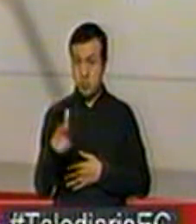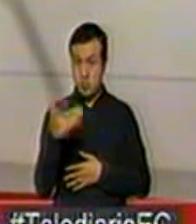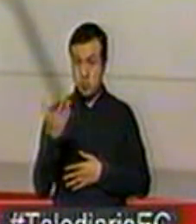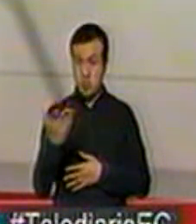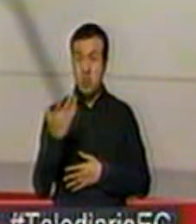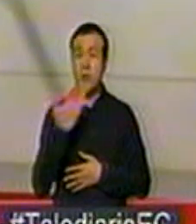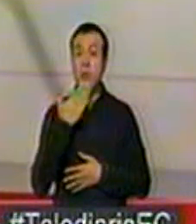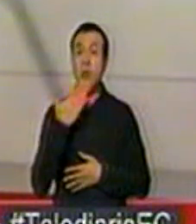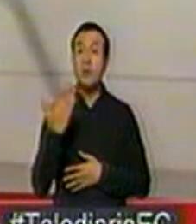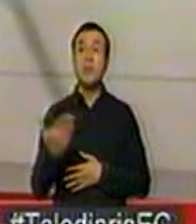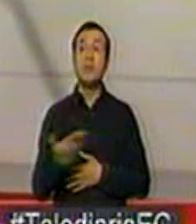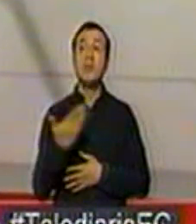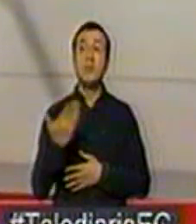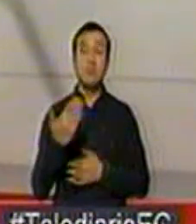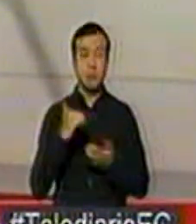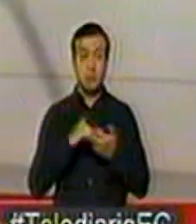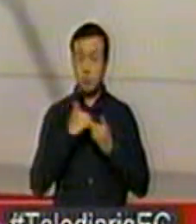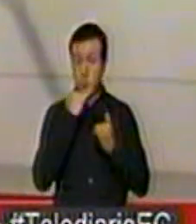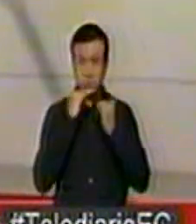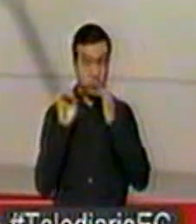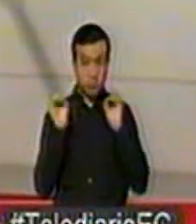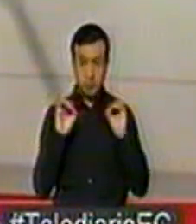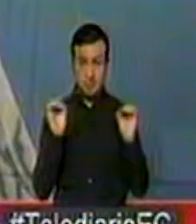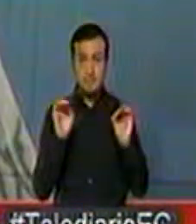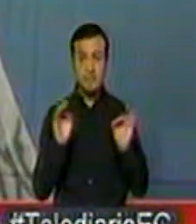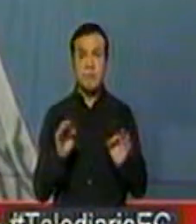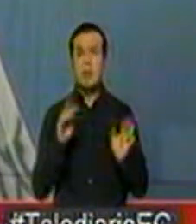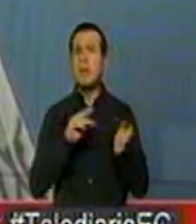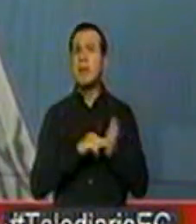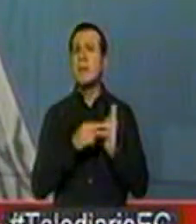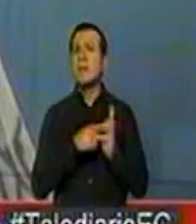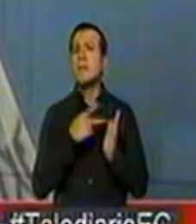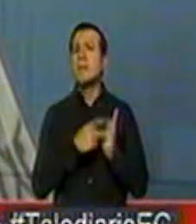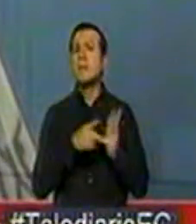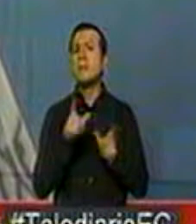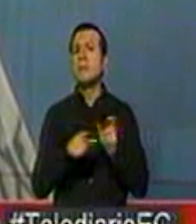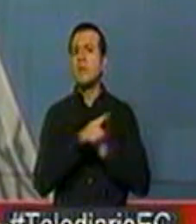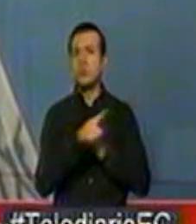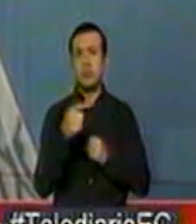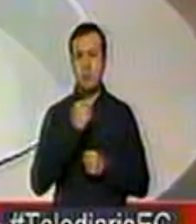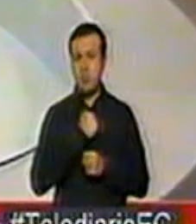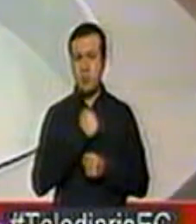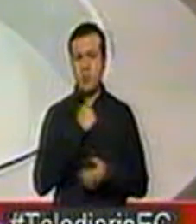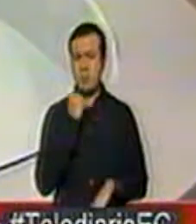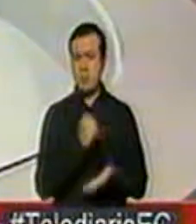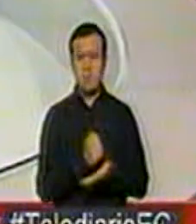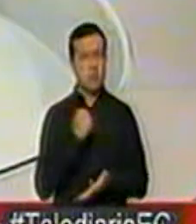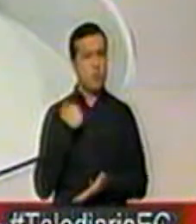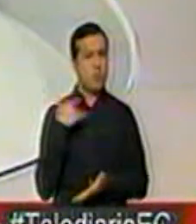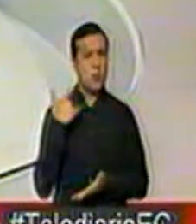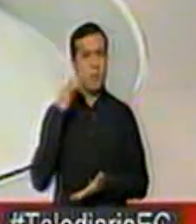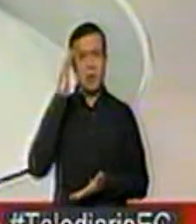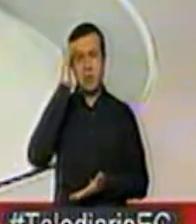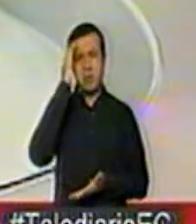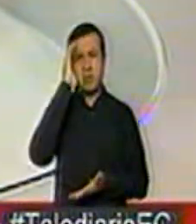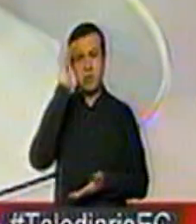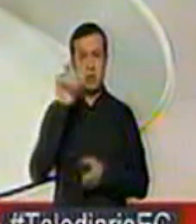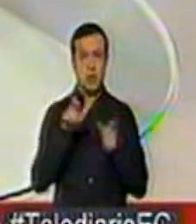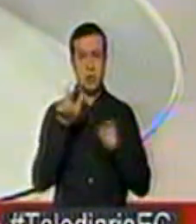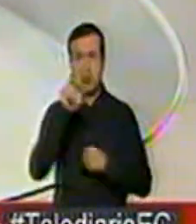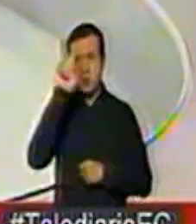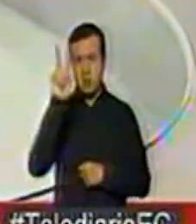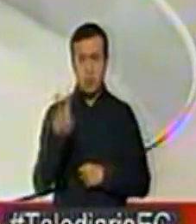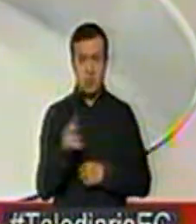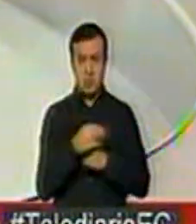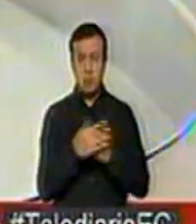que no ha cometido ningún delito. ¿Qué pasa con los ciudadanos que no tienen pasaporte? Porque esa es quizá una de las preocupaciones de los ciudadanos venezolanos,